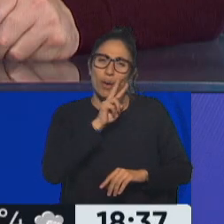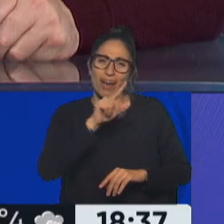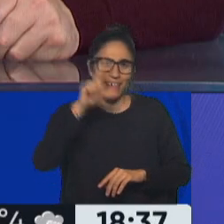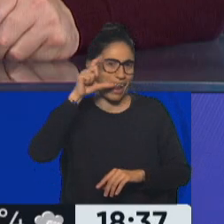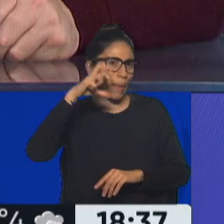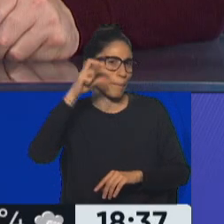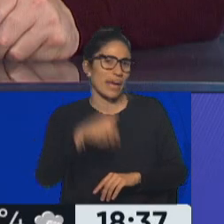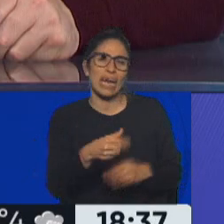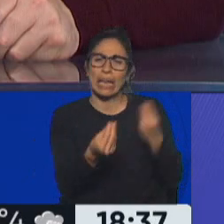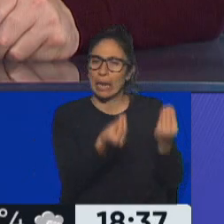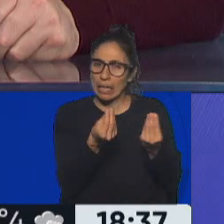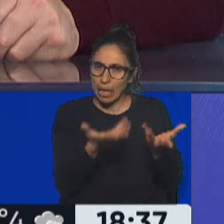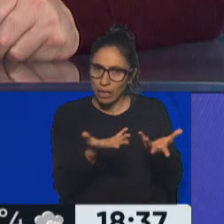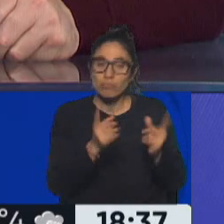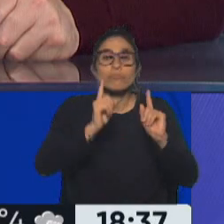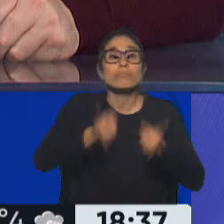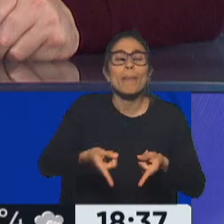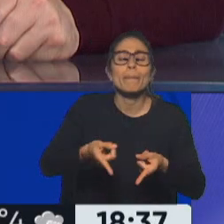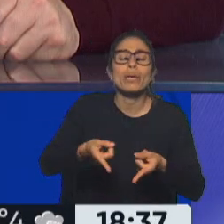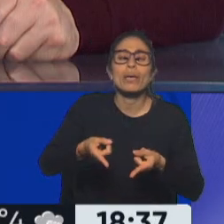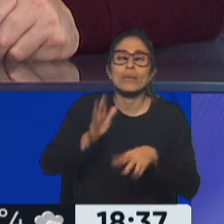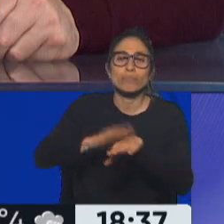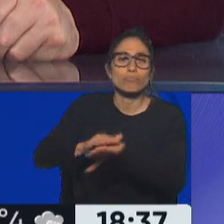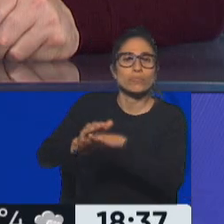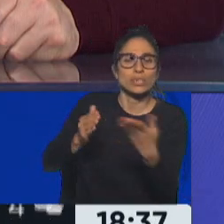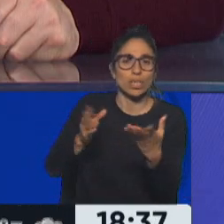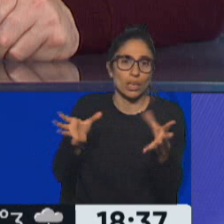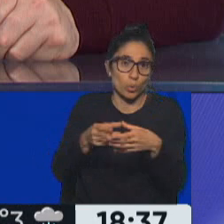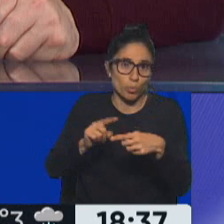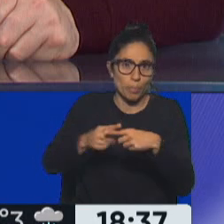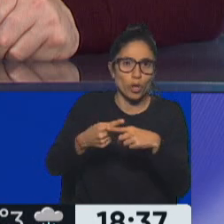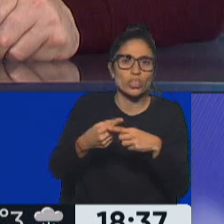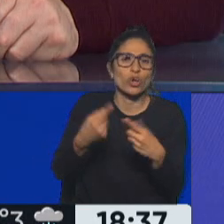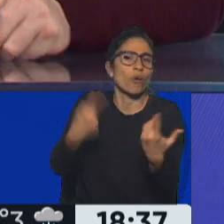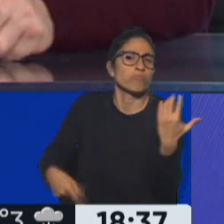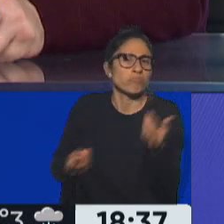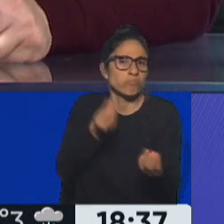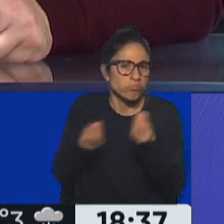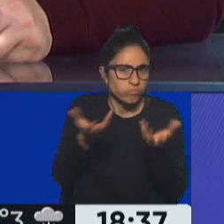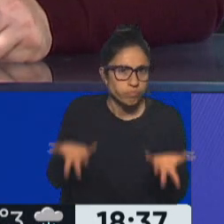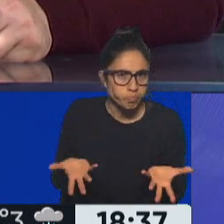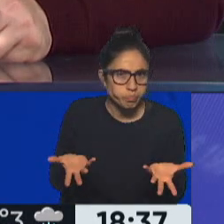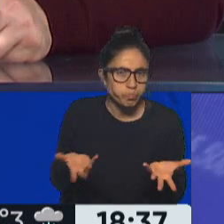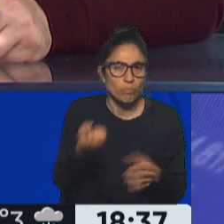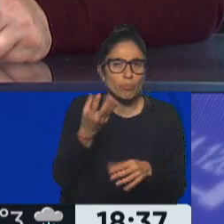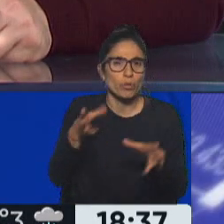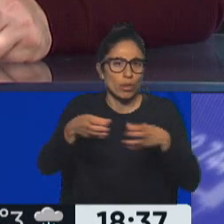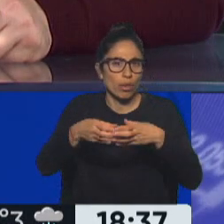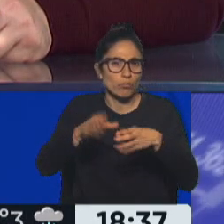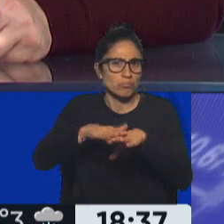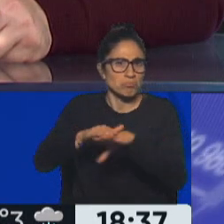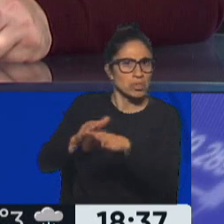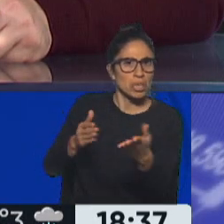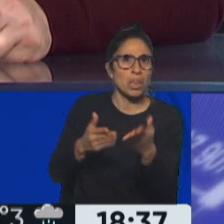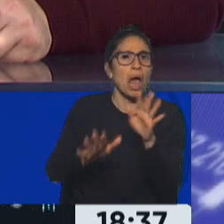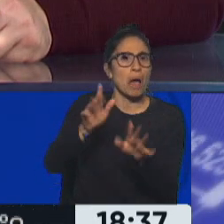a su vez también preguntarte por la izquierda, porque en definitiva ocupa el segundo lugar y muchas veces se plantea, por ejemplo, la Francia insumisa, que tiene algunos puntos incluso de contacto